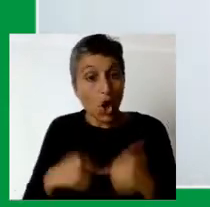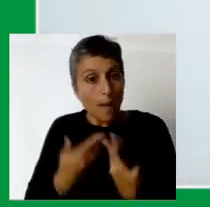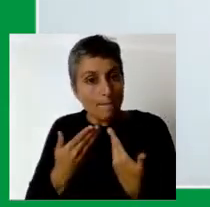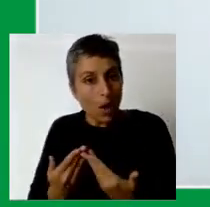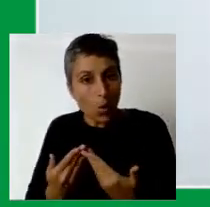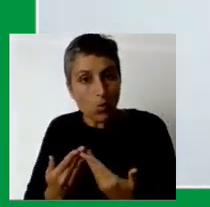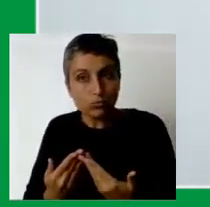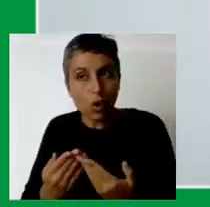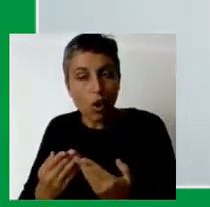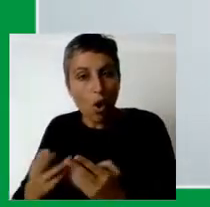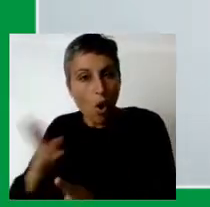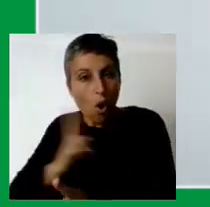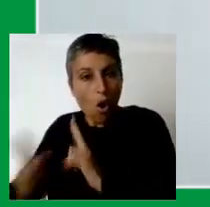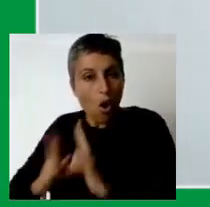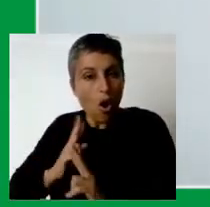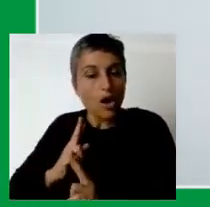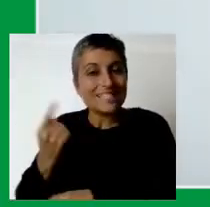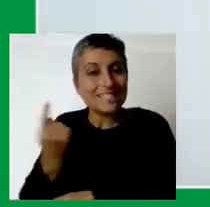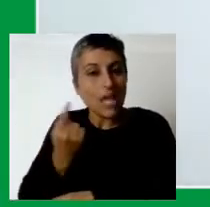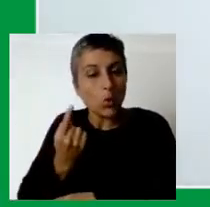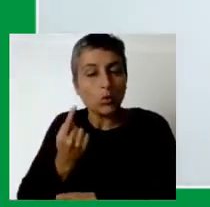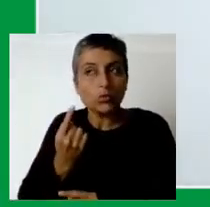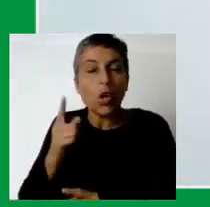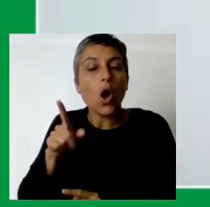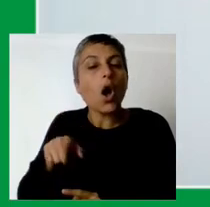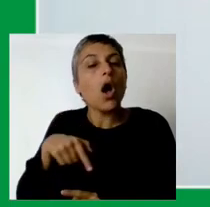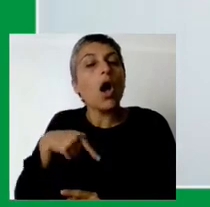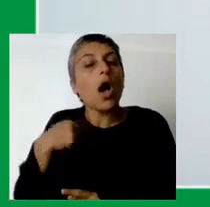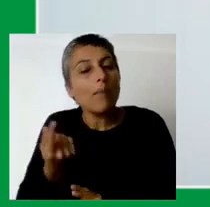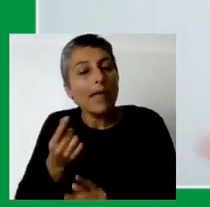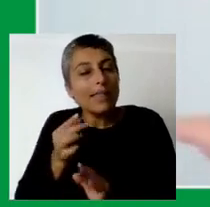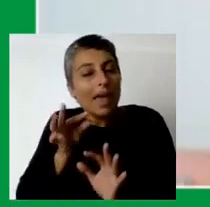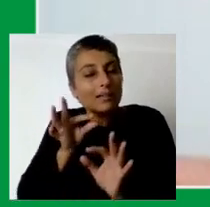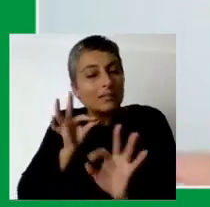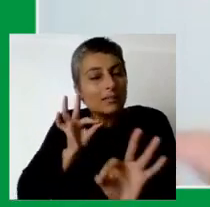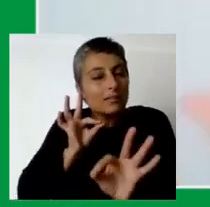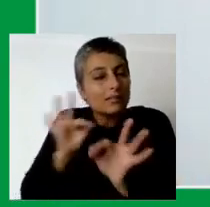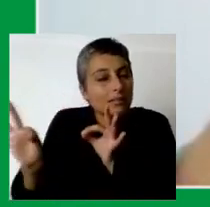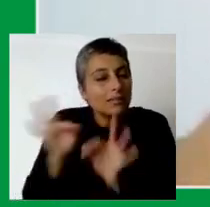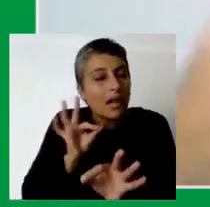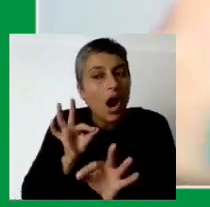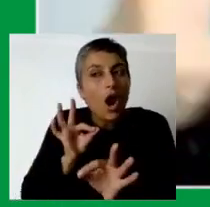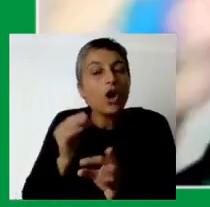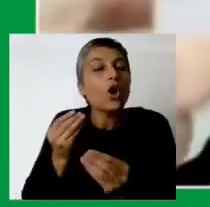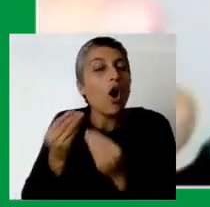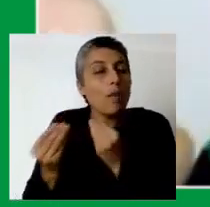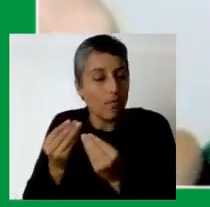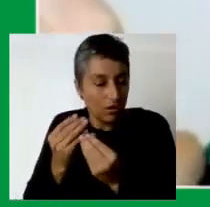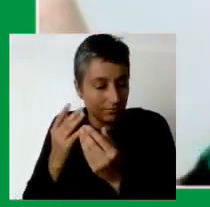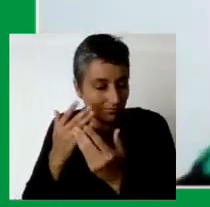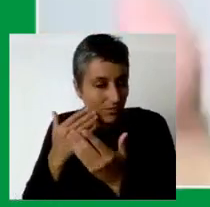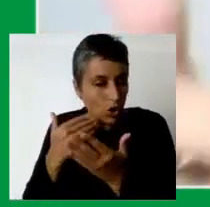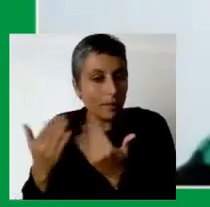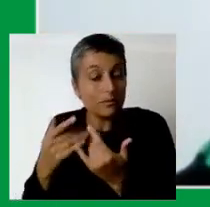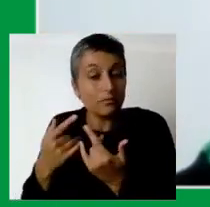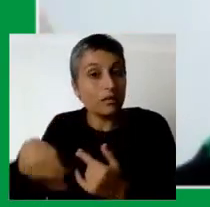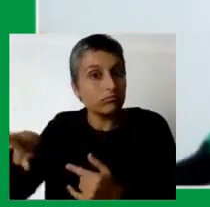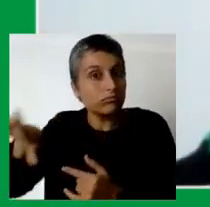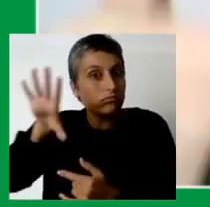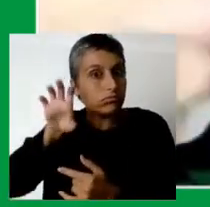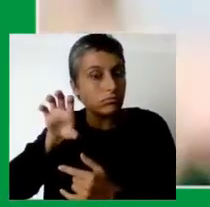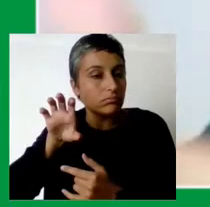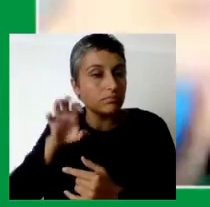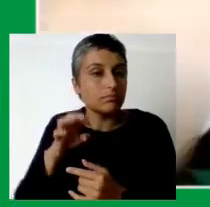en segundos. Después puede uno ir afinando esa conversación, porque el chat GPT recuerda la conversación, no es